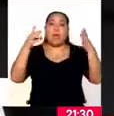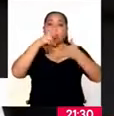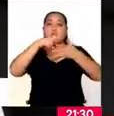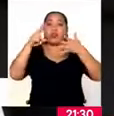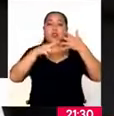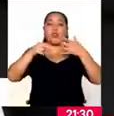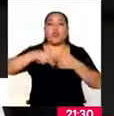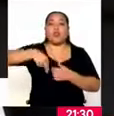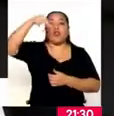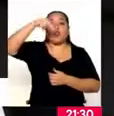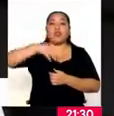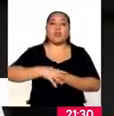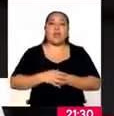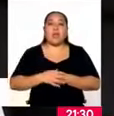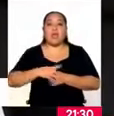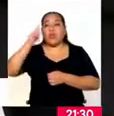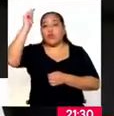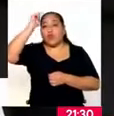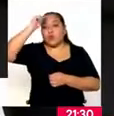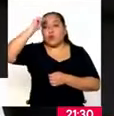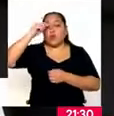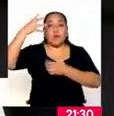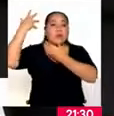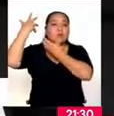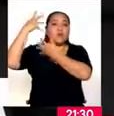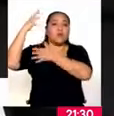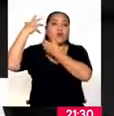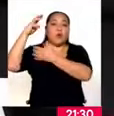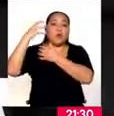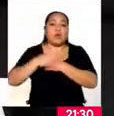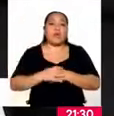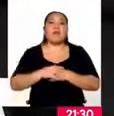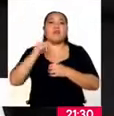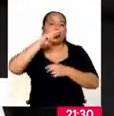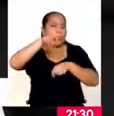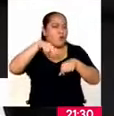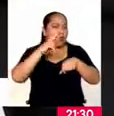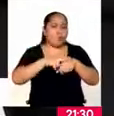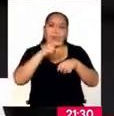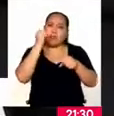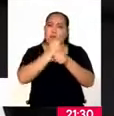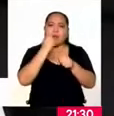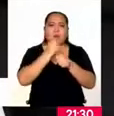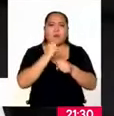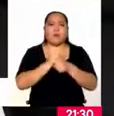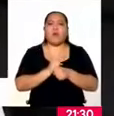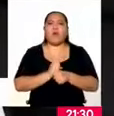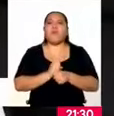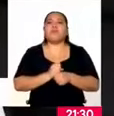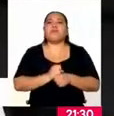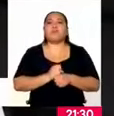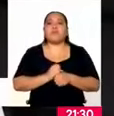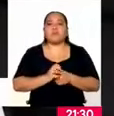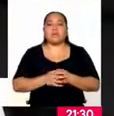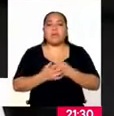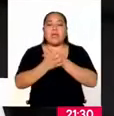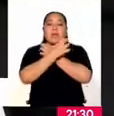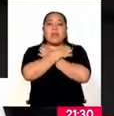En Tumbes y Piura se presentó el desarrollo de actividades normales. En Lambayeque se